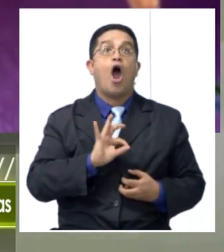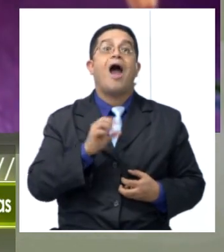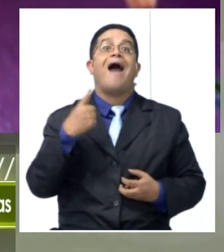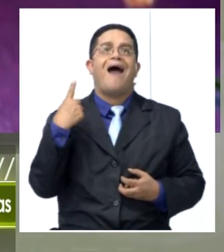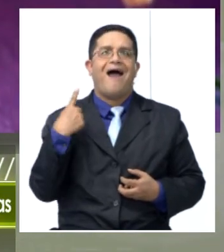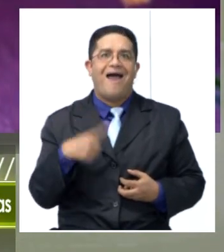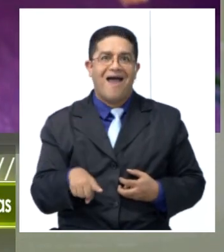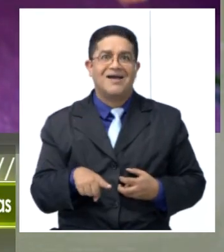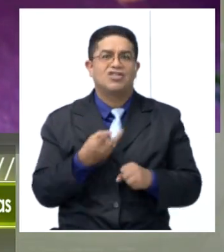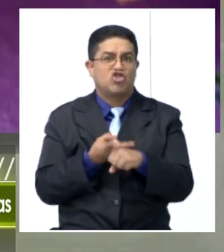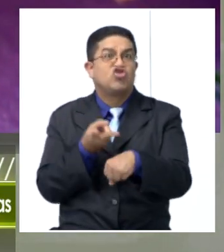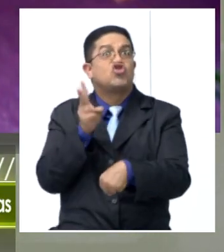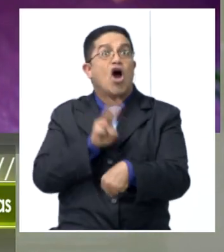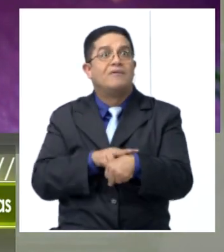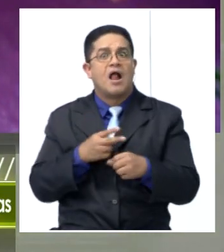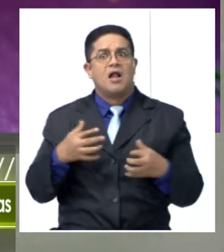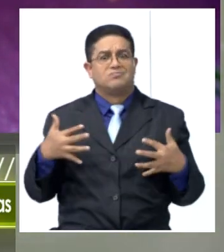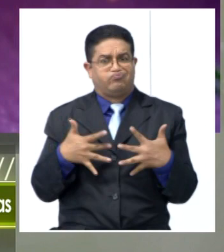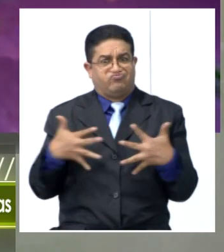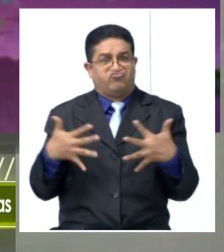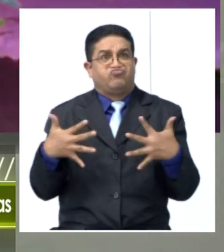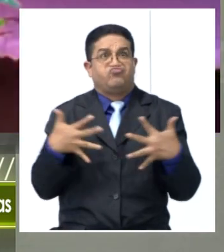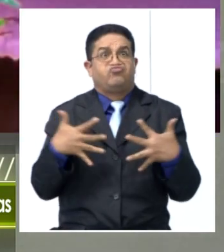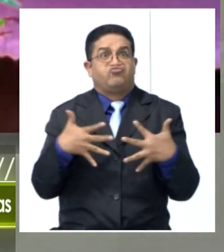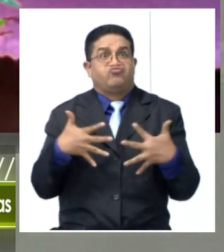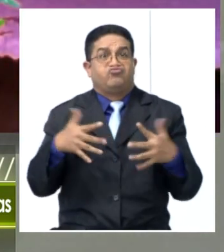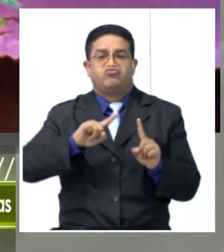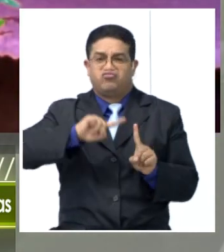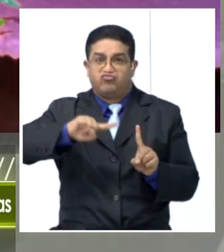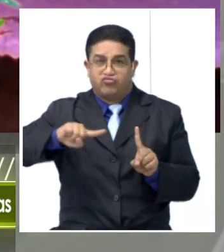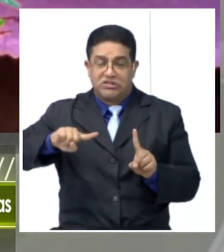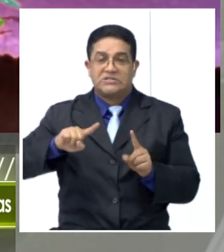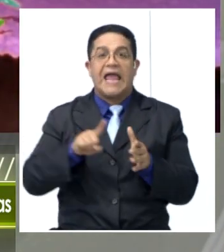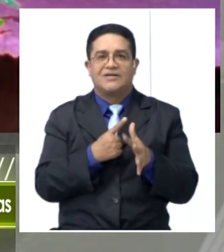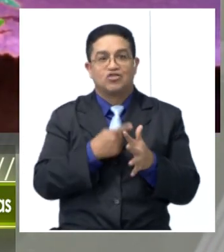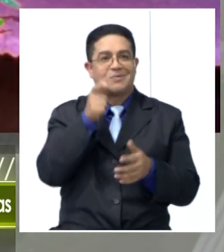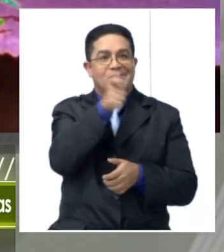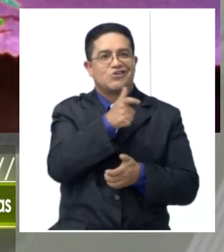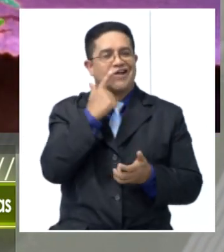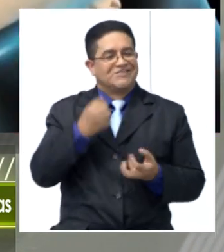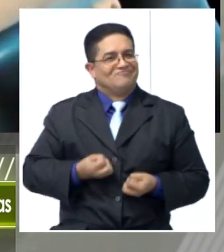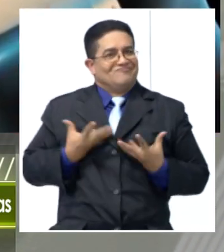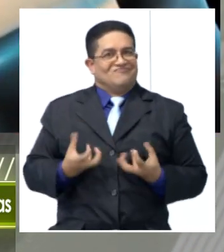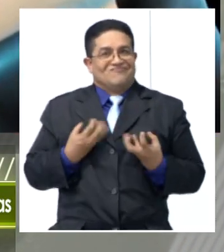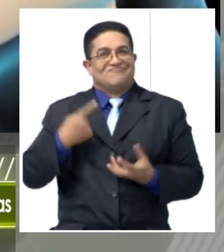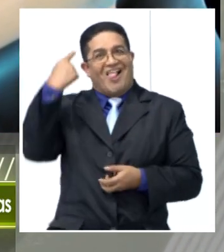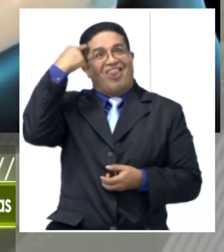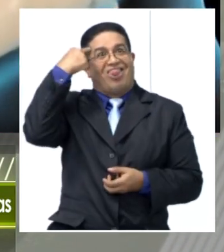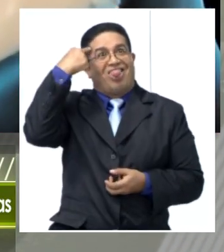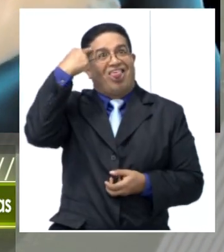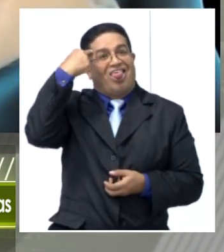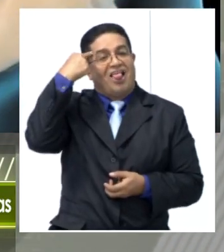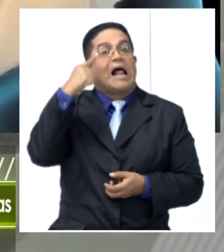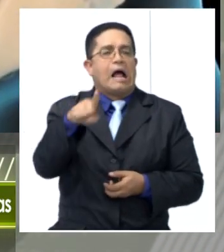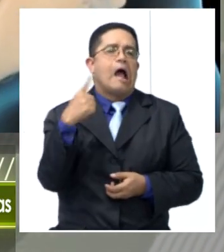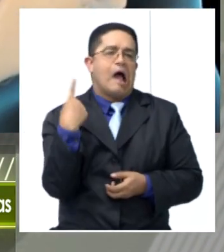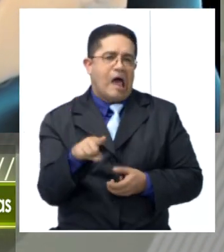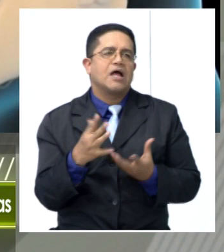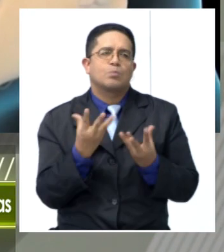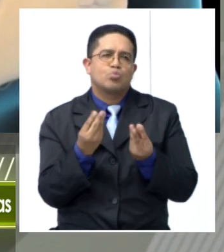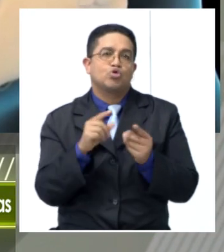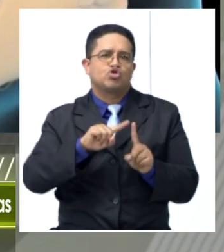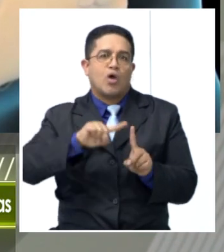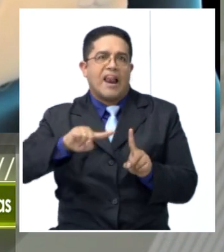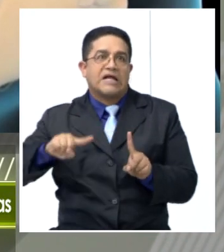¿no? Entonces se enchumba el cerebro de neurotransmisores y entonces cae en un episodio de manía o hipomanía, que es donde hay mucha expansividad y